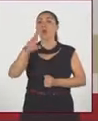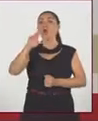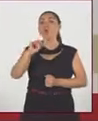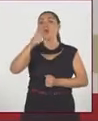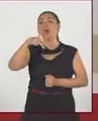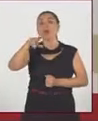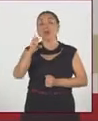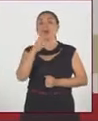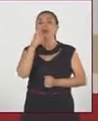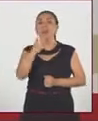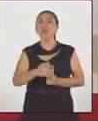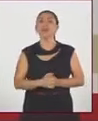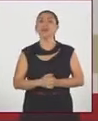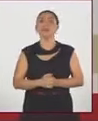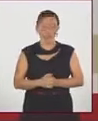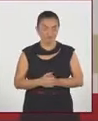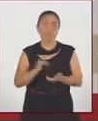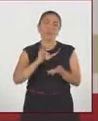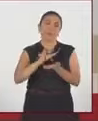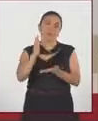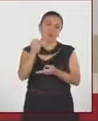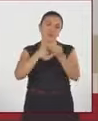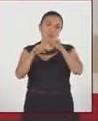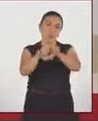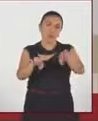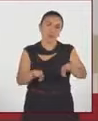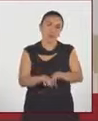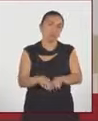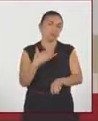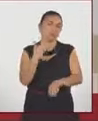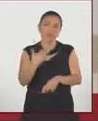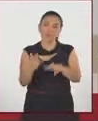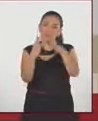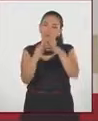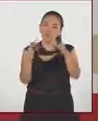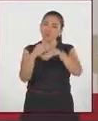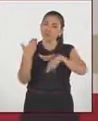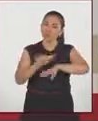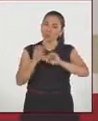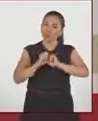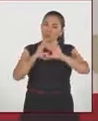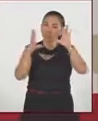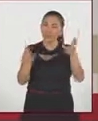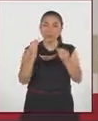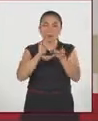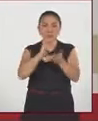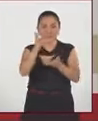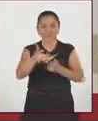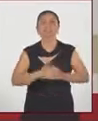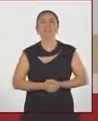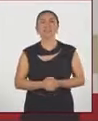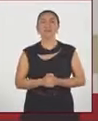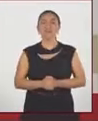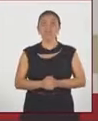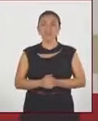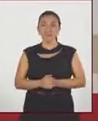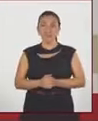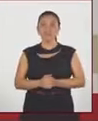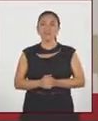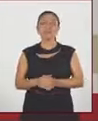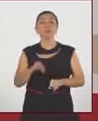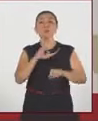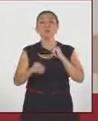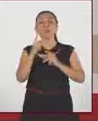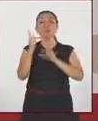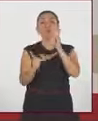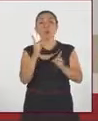nos comenta: gracias a todo el equipo de Aprende, excelente exposición por parte del ponente, muchas gracias por esto. Y la última pregunta